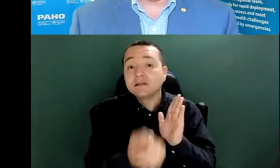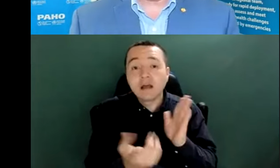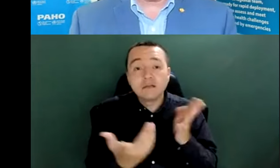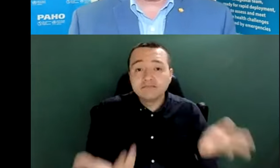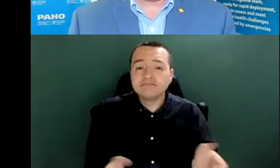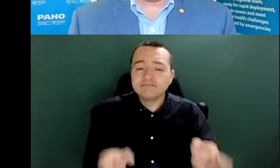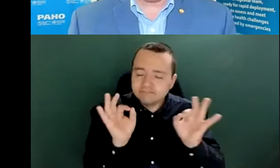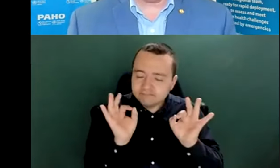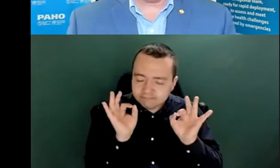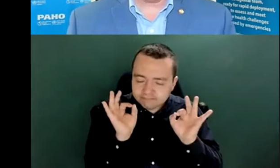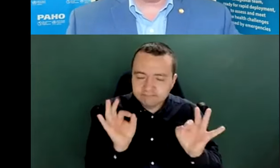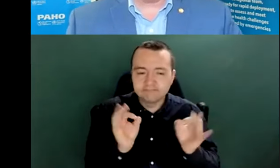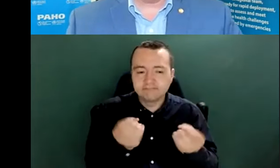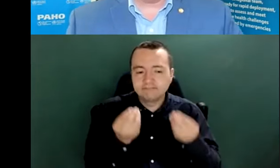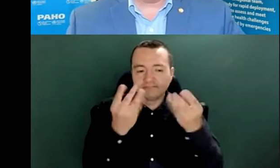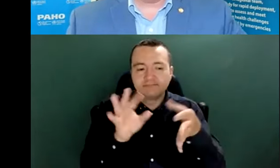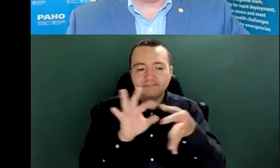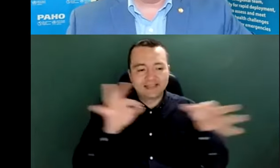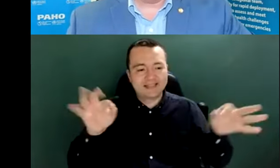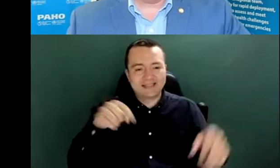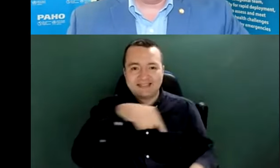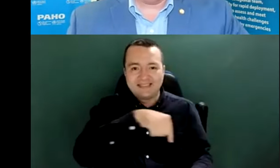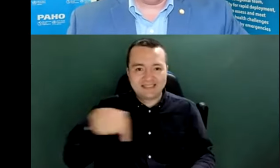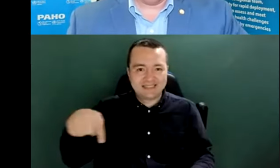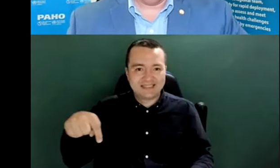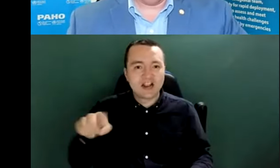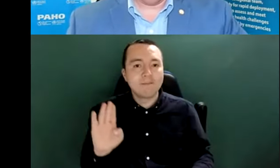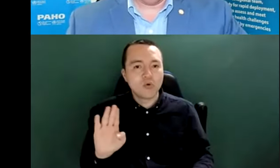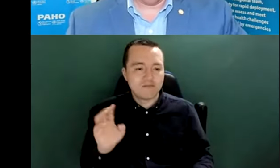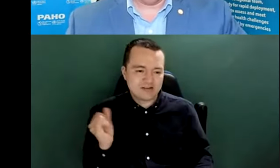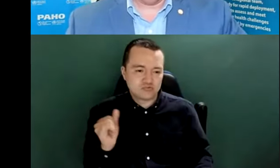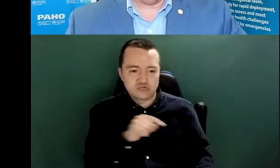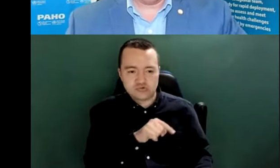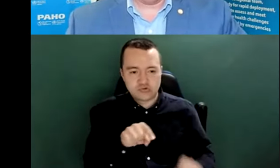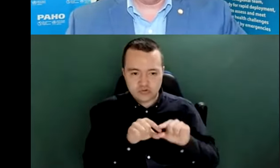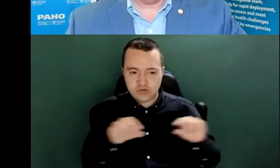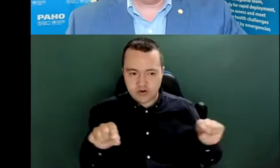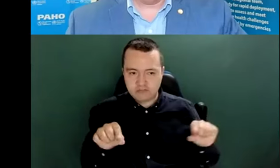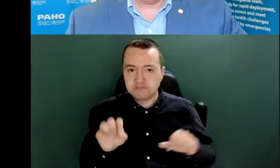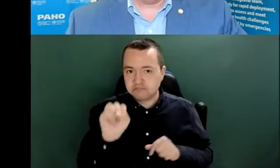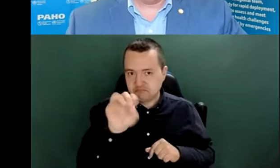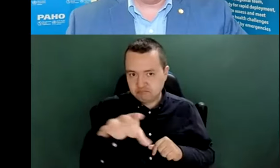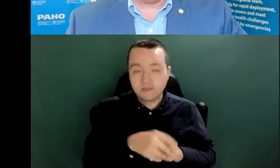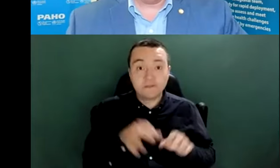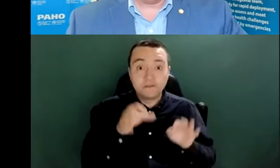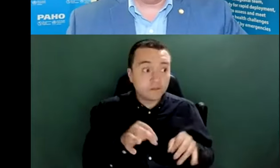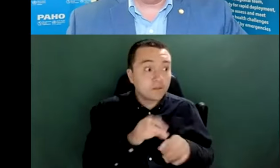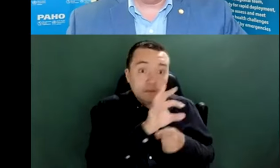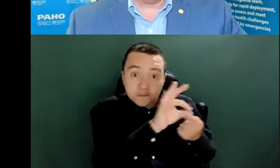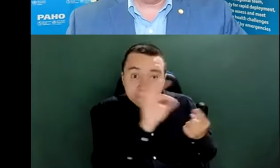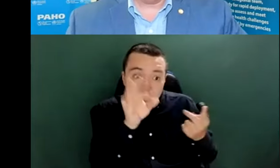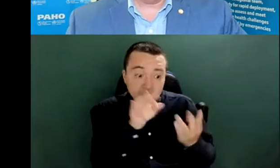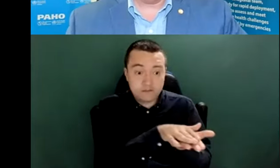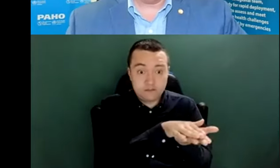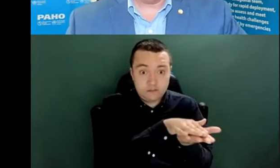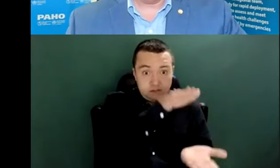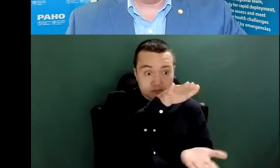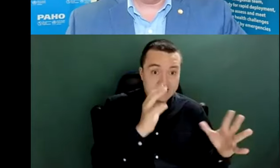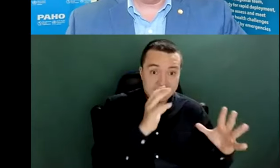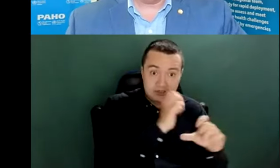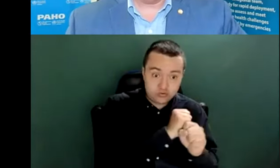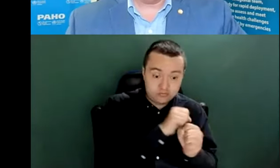dándoles el link. No he mostrado ejemplos individuales de los resúmenes, sino que quise darles una